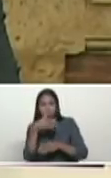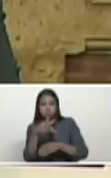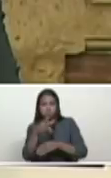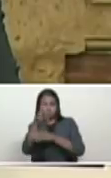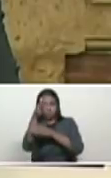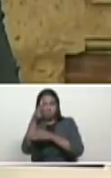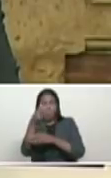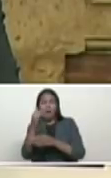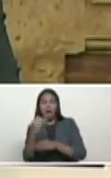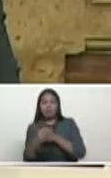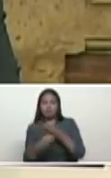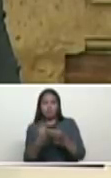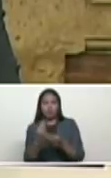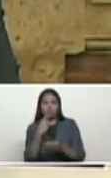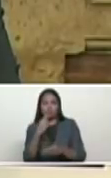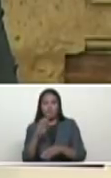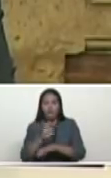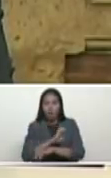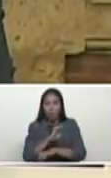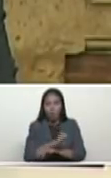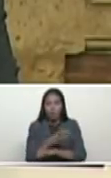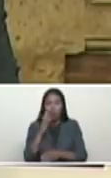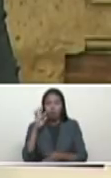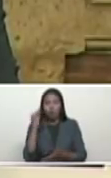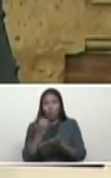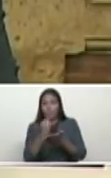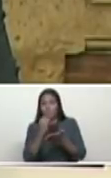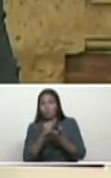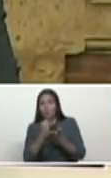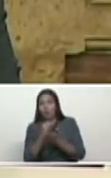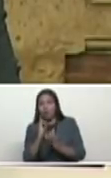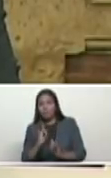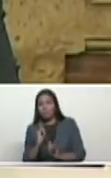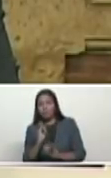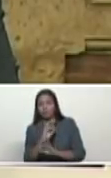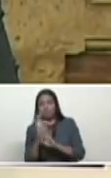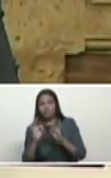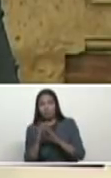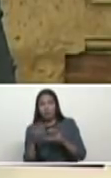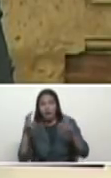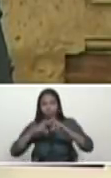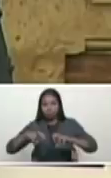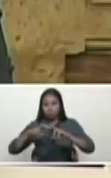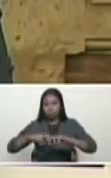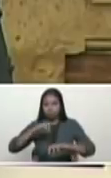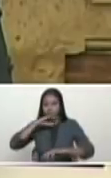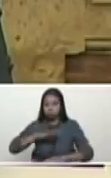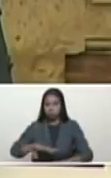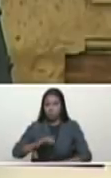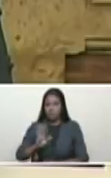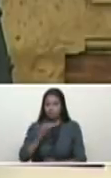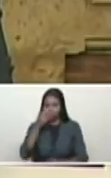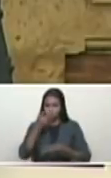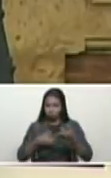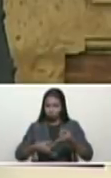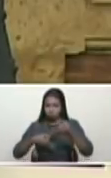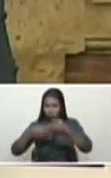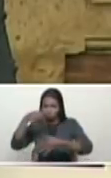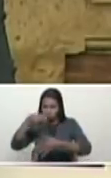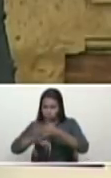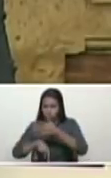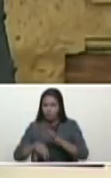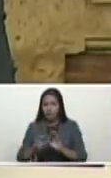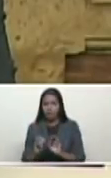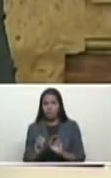de lo que hoy es ecuador comprobado en él en la investigación histórica el expediente histórico que cursó